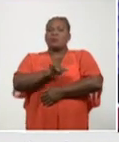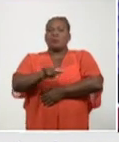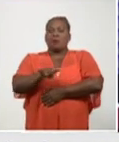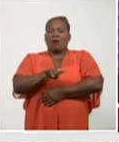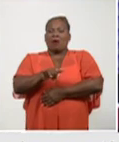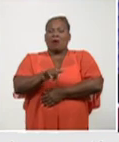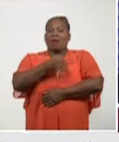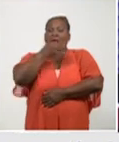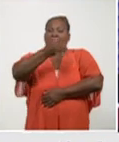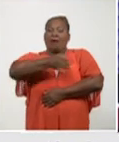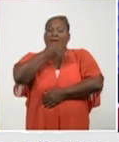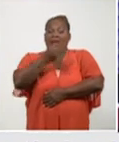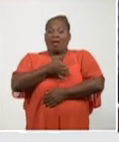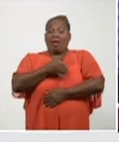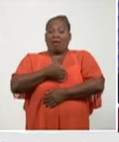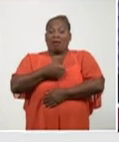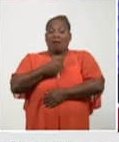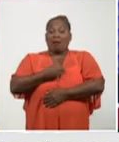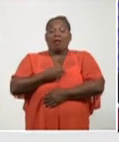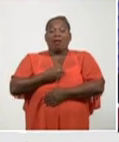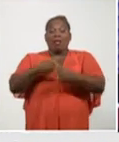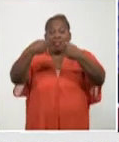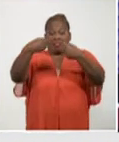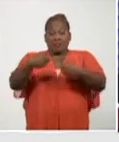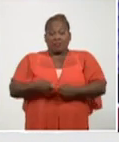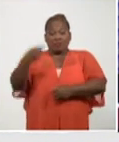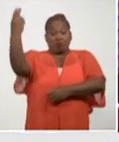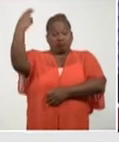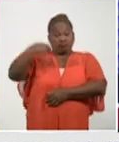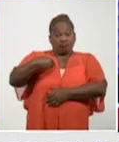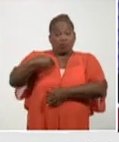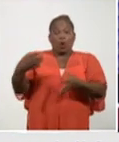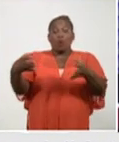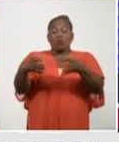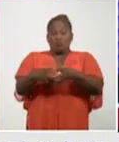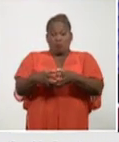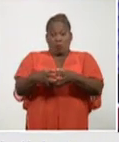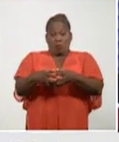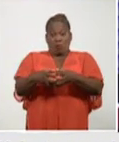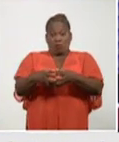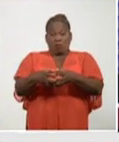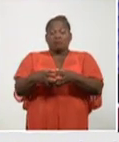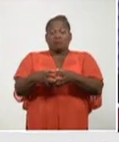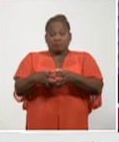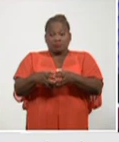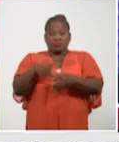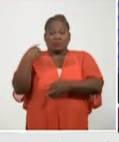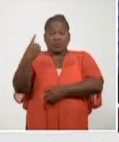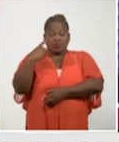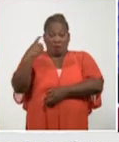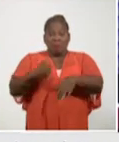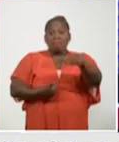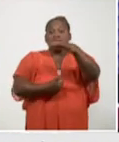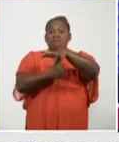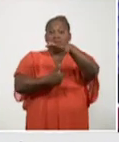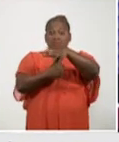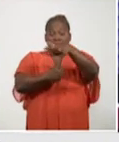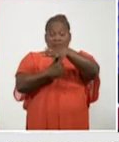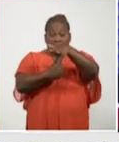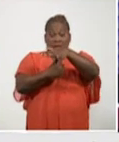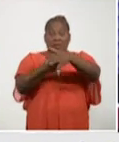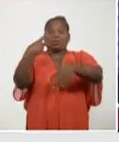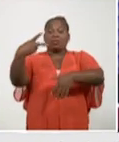por decisión del Grupo Temporal Nacional, presidido por nuestro presidente, segundo